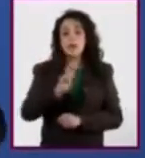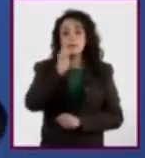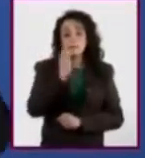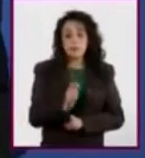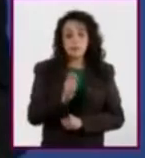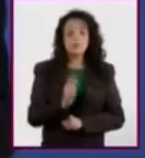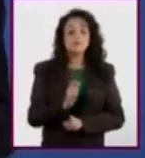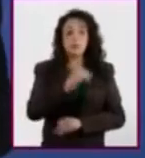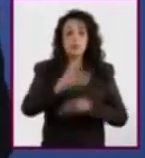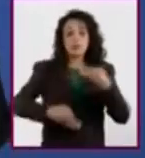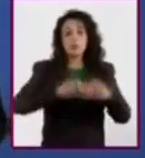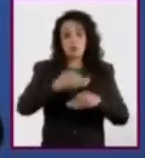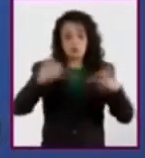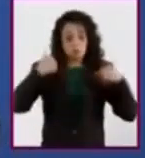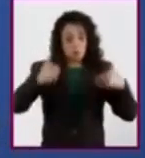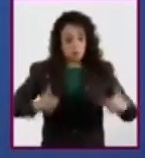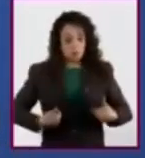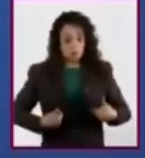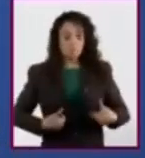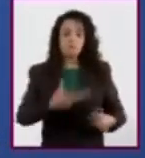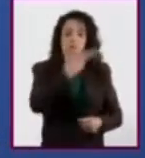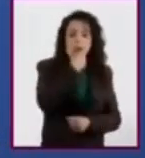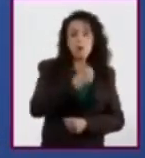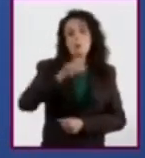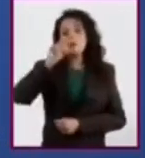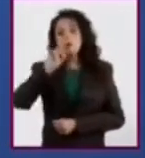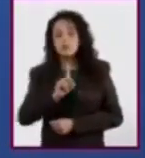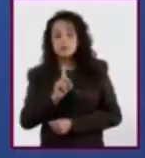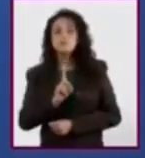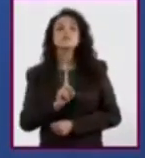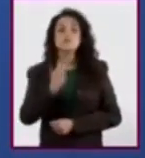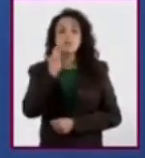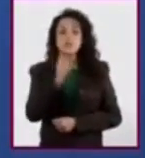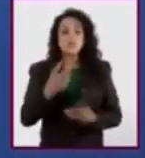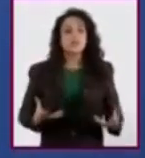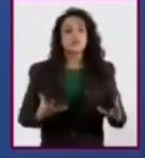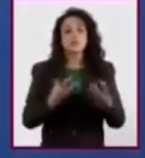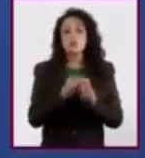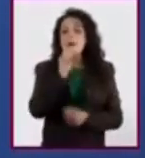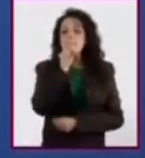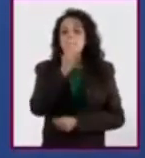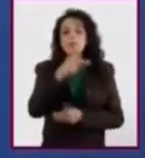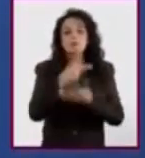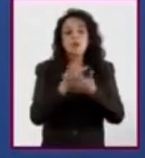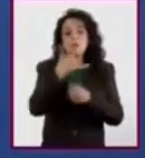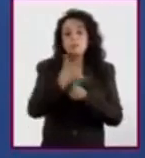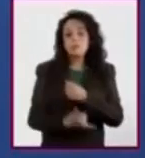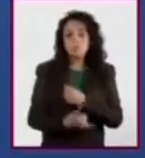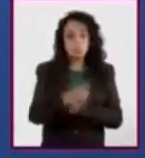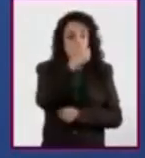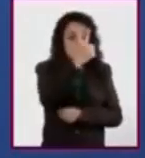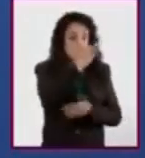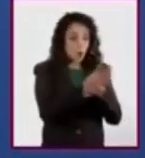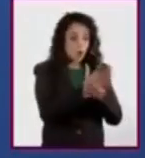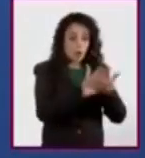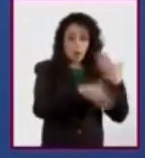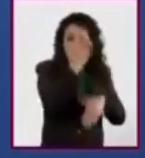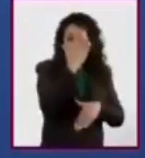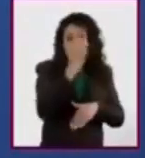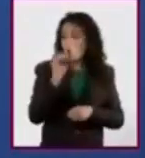familia que es la humanidad, mujeres y hombres somos parte del mismo proyecto y no puede haber solo éxito de unos o de